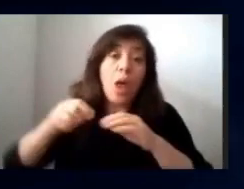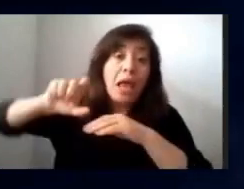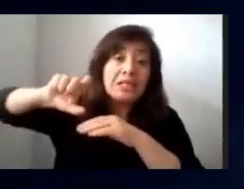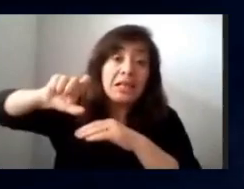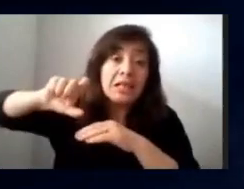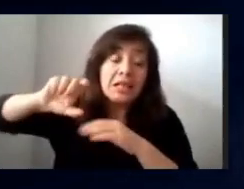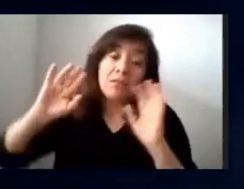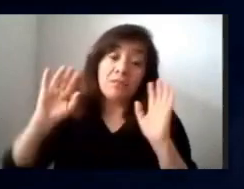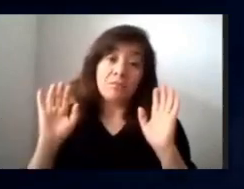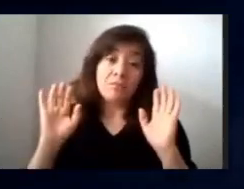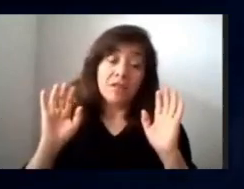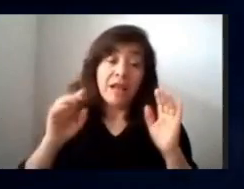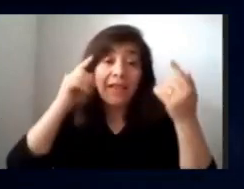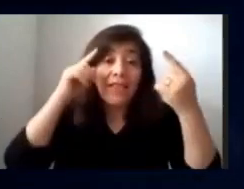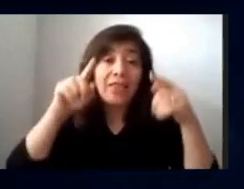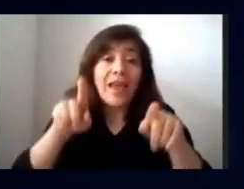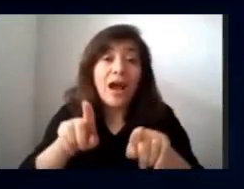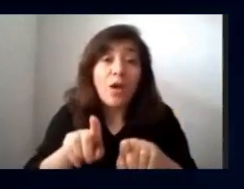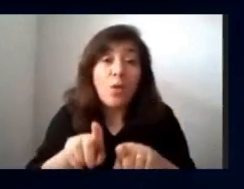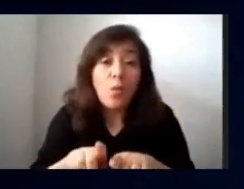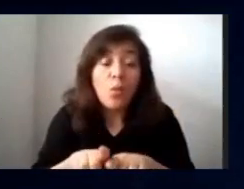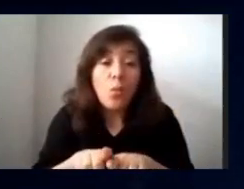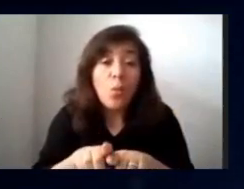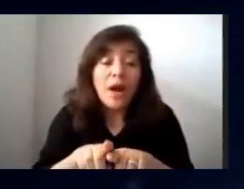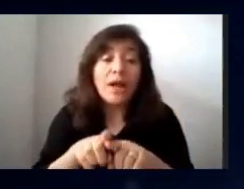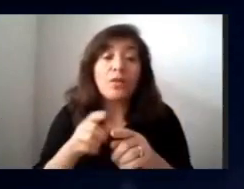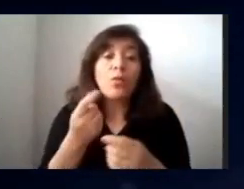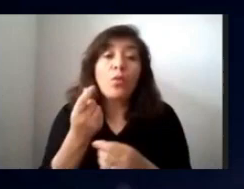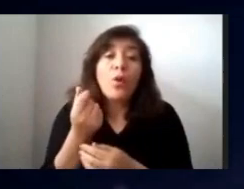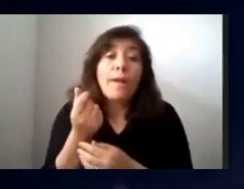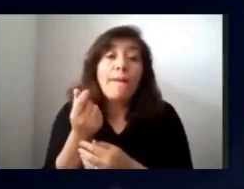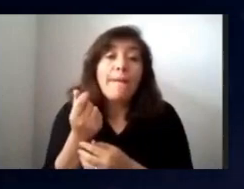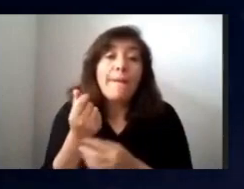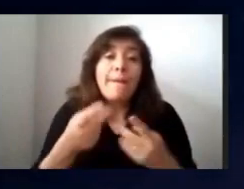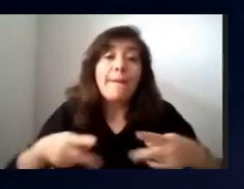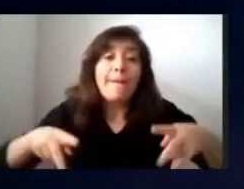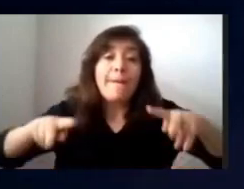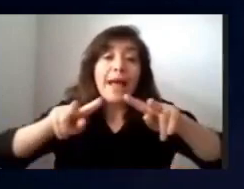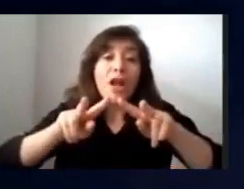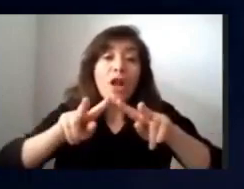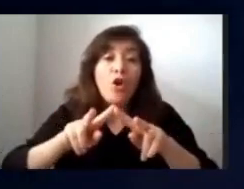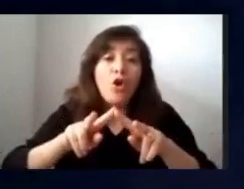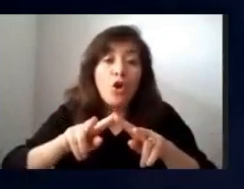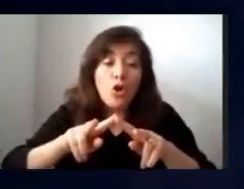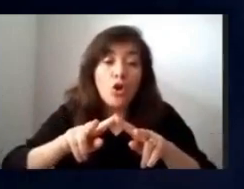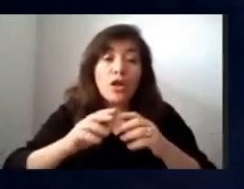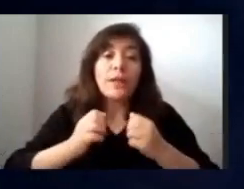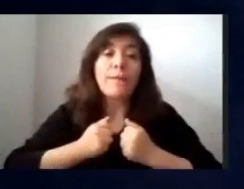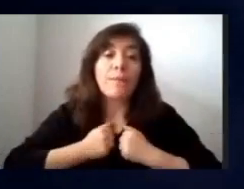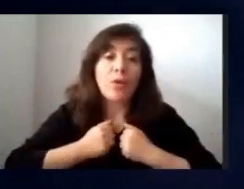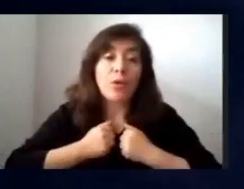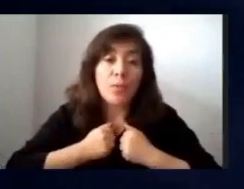Entonces, ahí, de acuerdo a las cantidades en sí, del valor del patrimonio o de sus ingresos, se